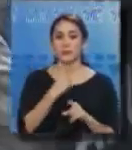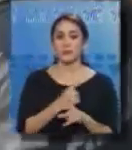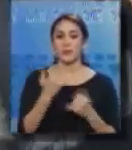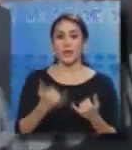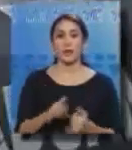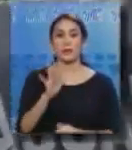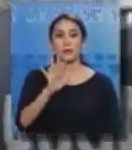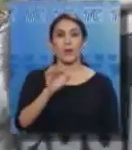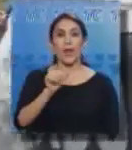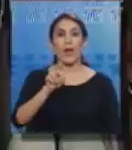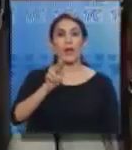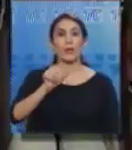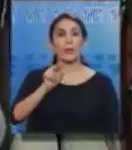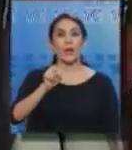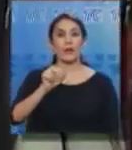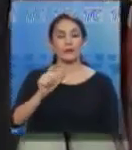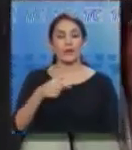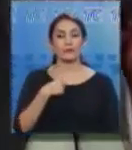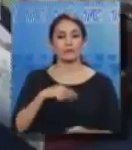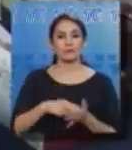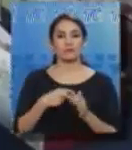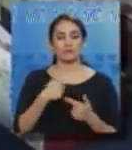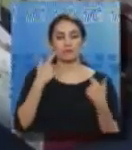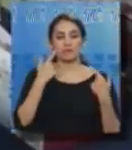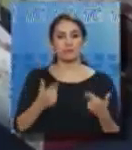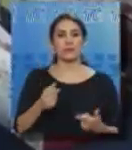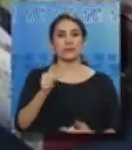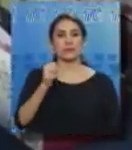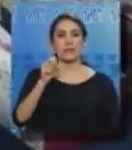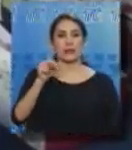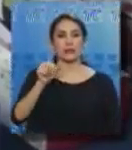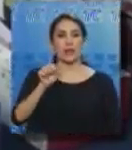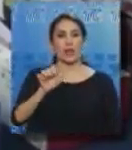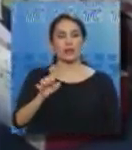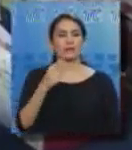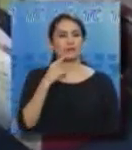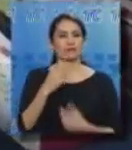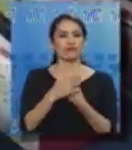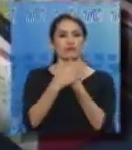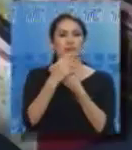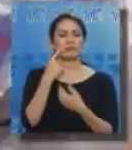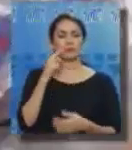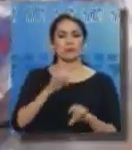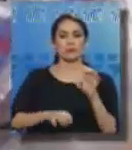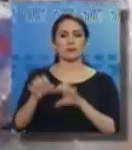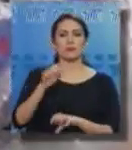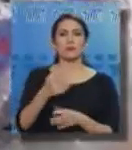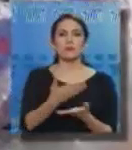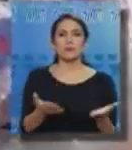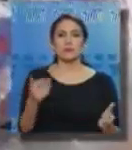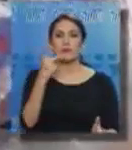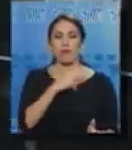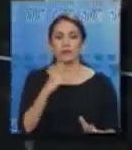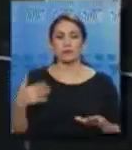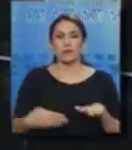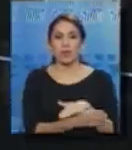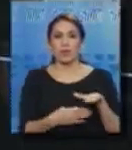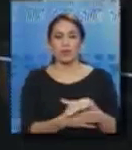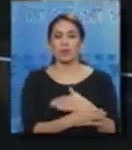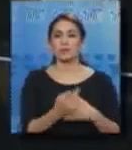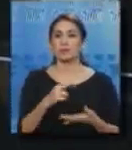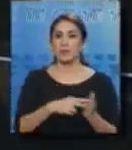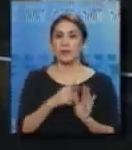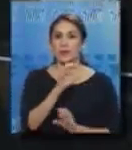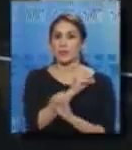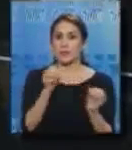se incrementaron. En el mes de diciembre, el SENAE informó del decomiso de $240,000 en mercancías que pretendía ingresar al